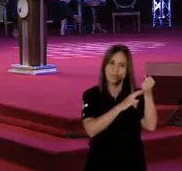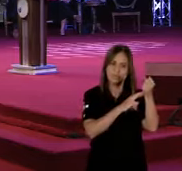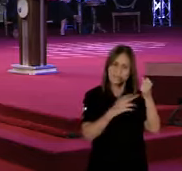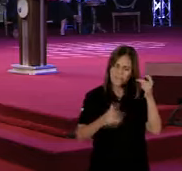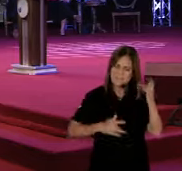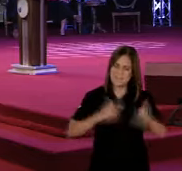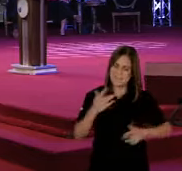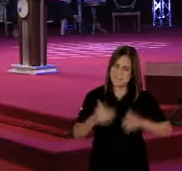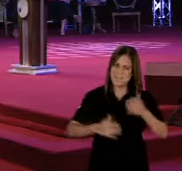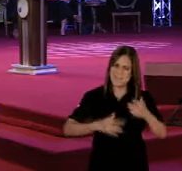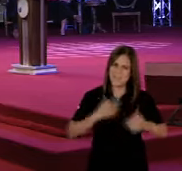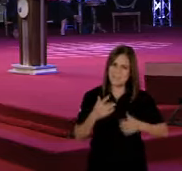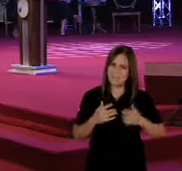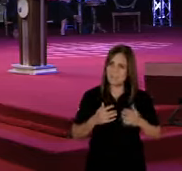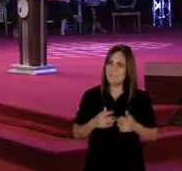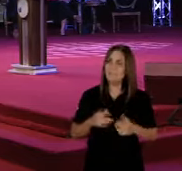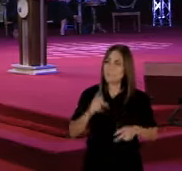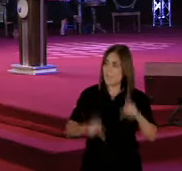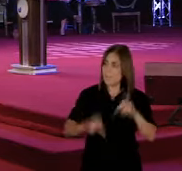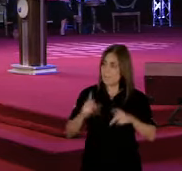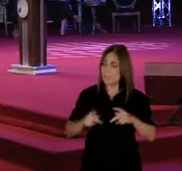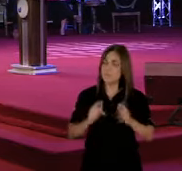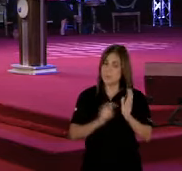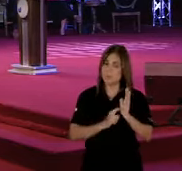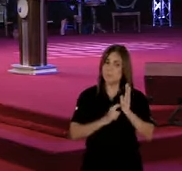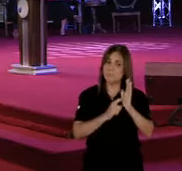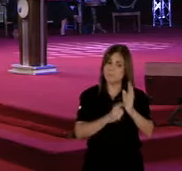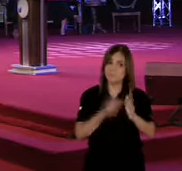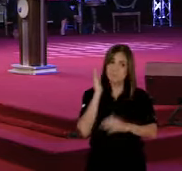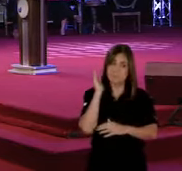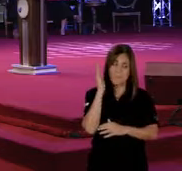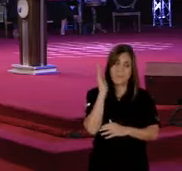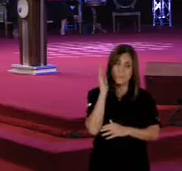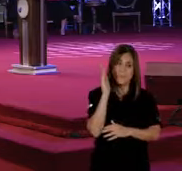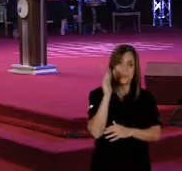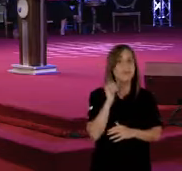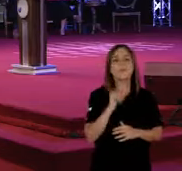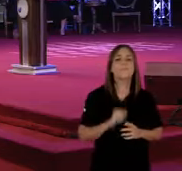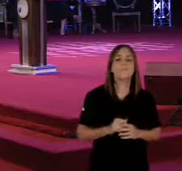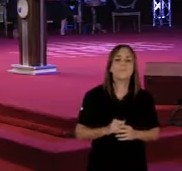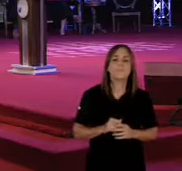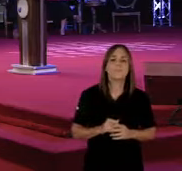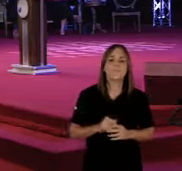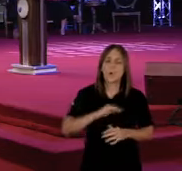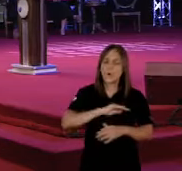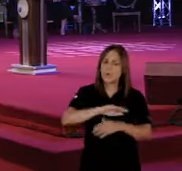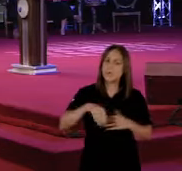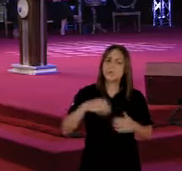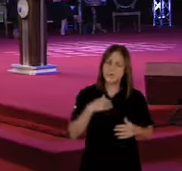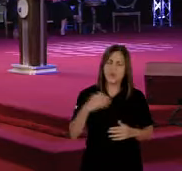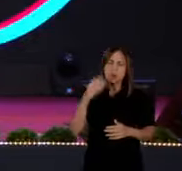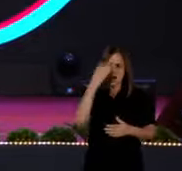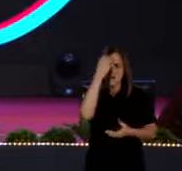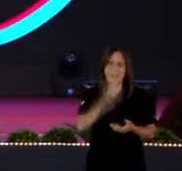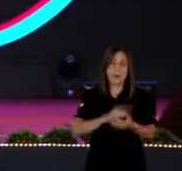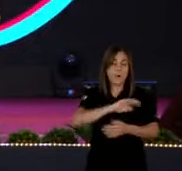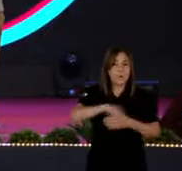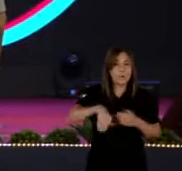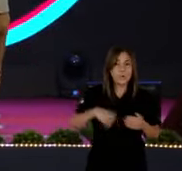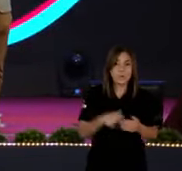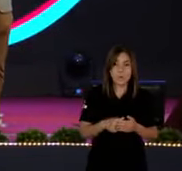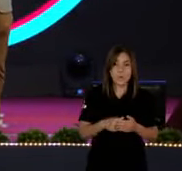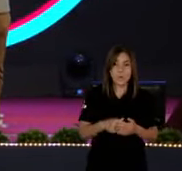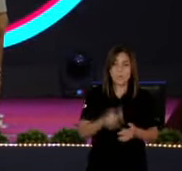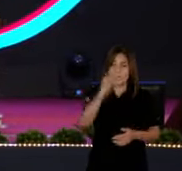Alguien que diga amén a eso. Creo firmemente que todo hombre y toda familia que se levante en el 2